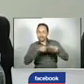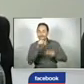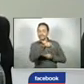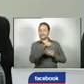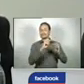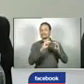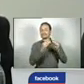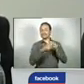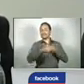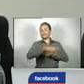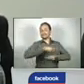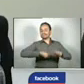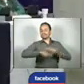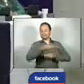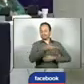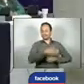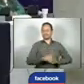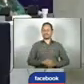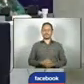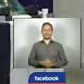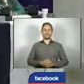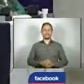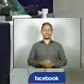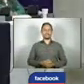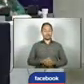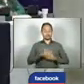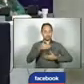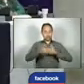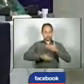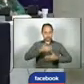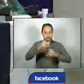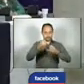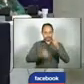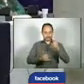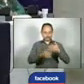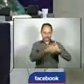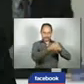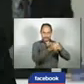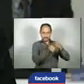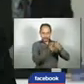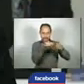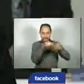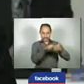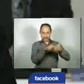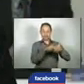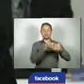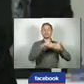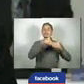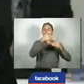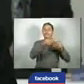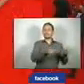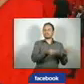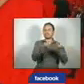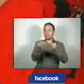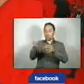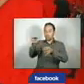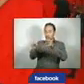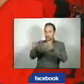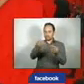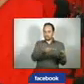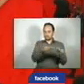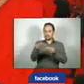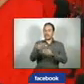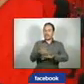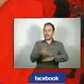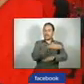amigos del señor Luers. Para finalizar con el proceso dentro de la Asamblea Legislativa y que el caso pase al sistema judicial, se debe